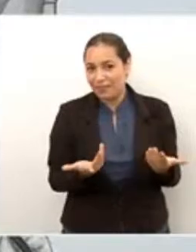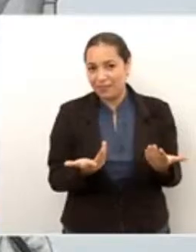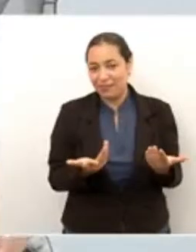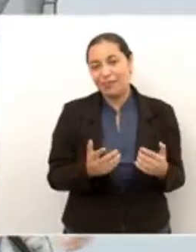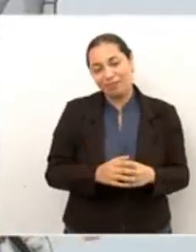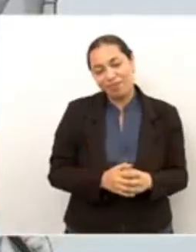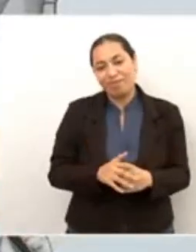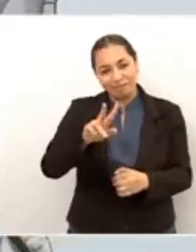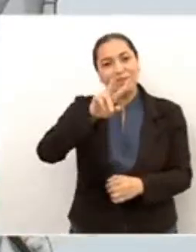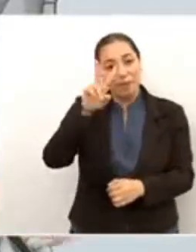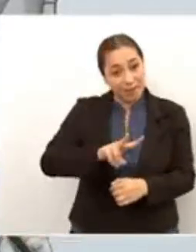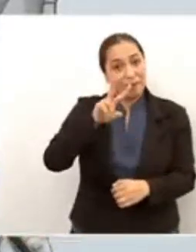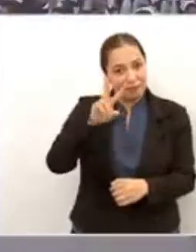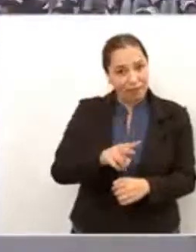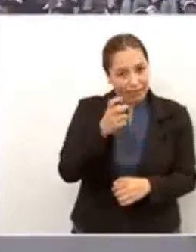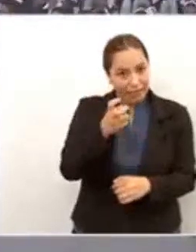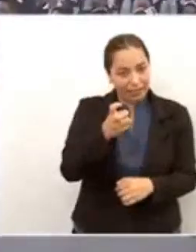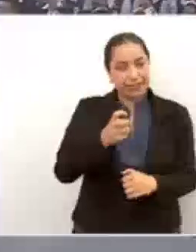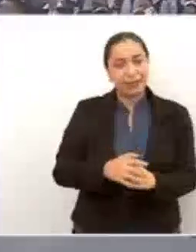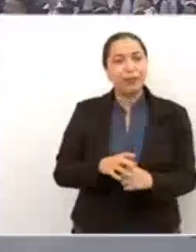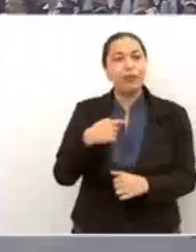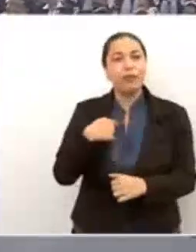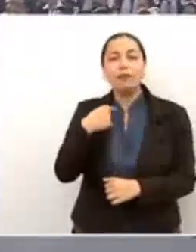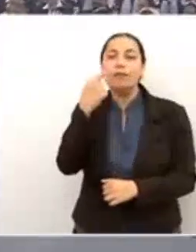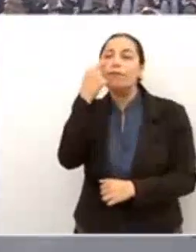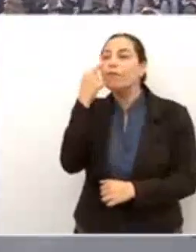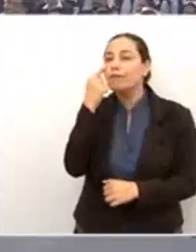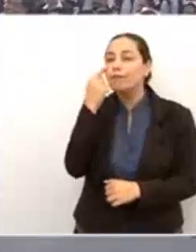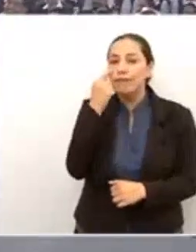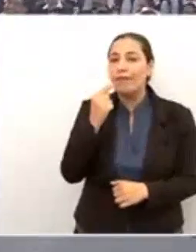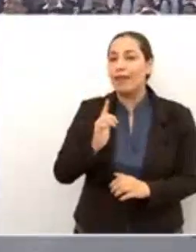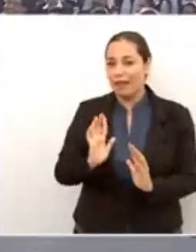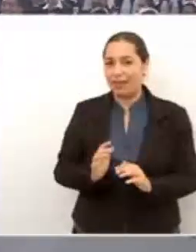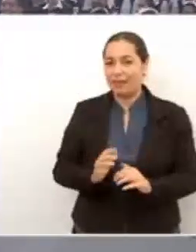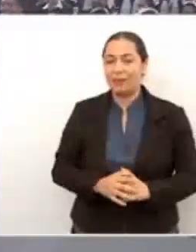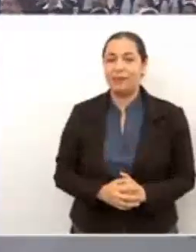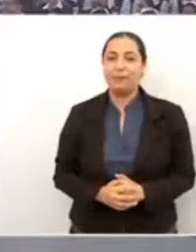Sí es cierto, porque ya los estoy viendo aquí.